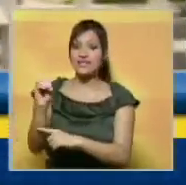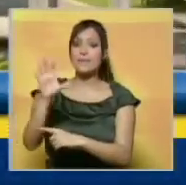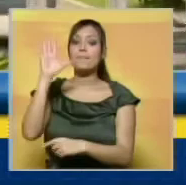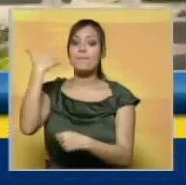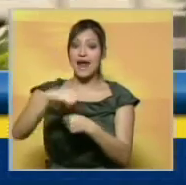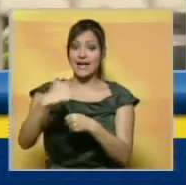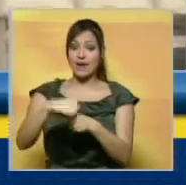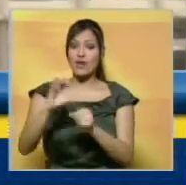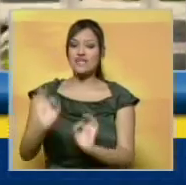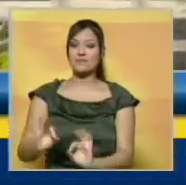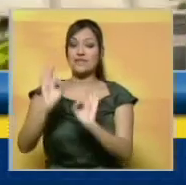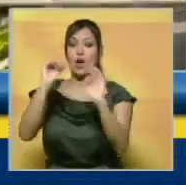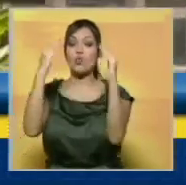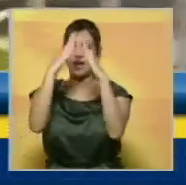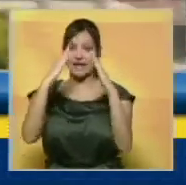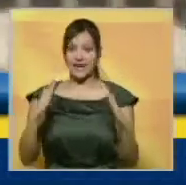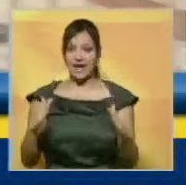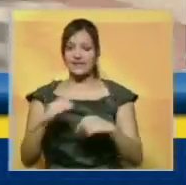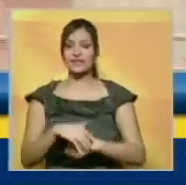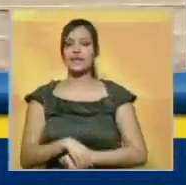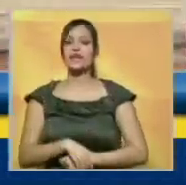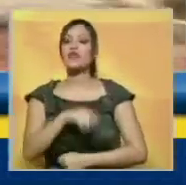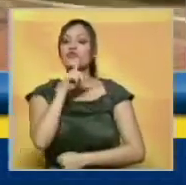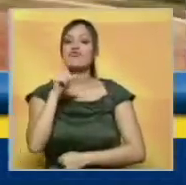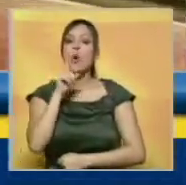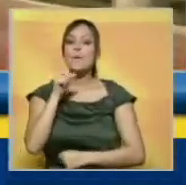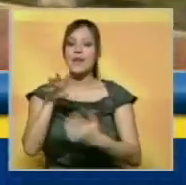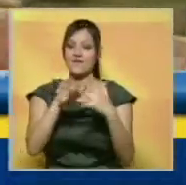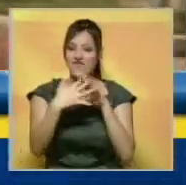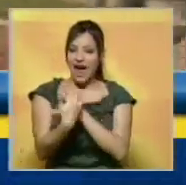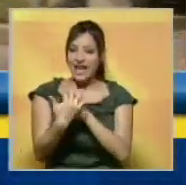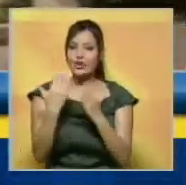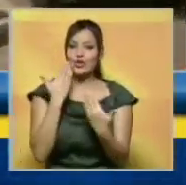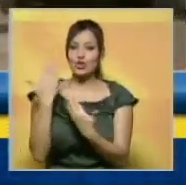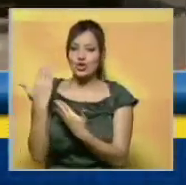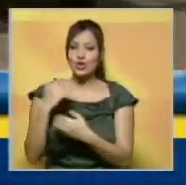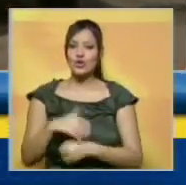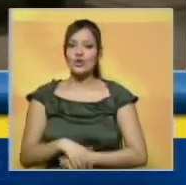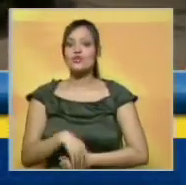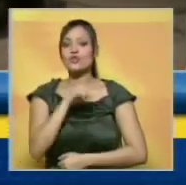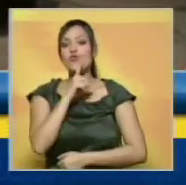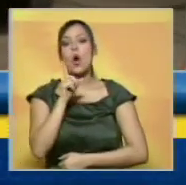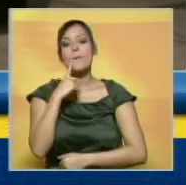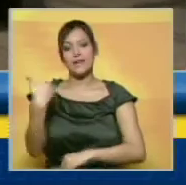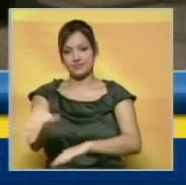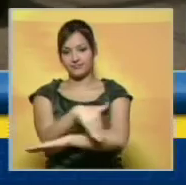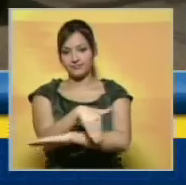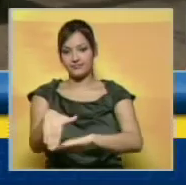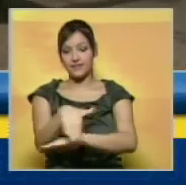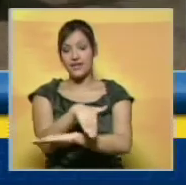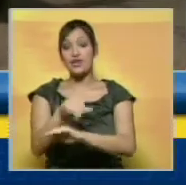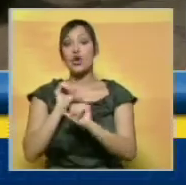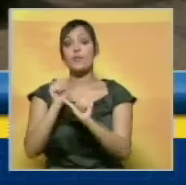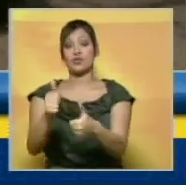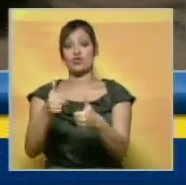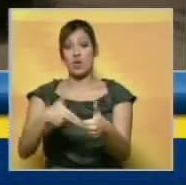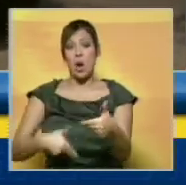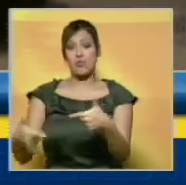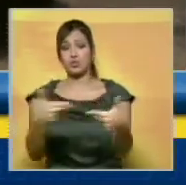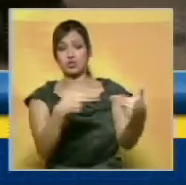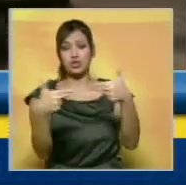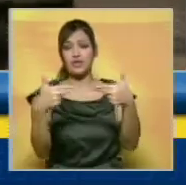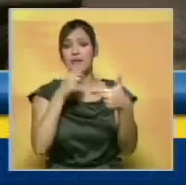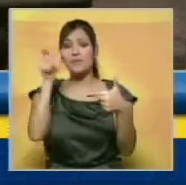Maracaibo, específicamente en una vivienda del barrio Leslay, ubicado en el sector La Rinconada, donde se generó un enfrentamiento armado entre